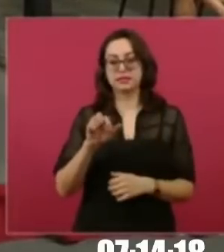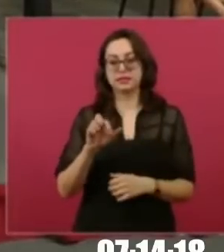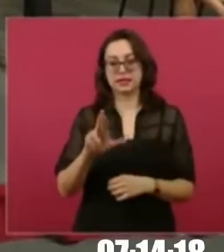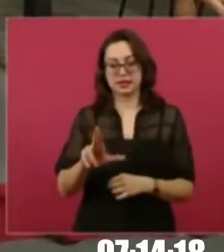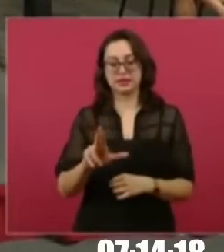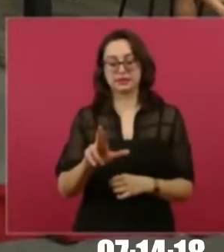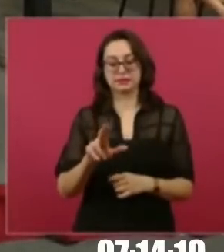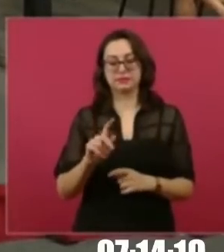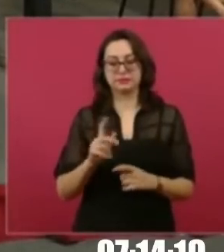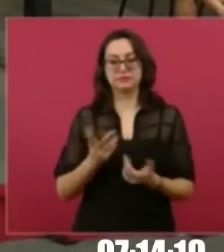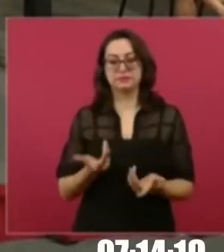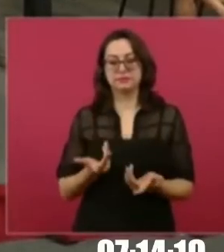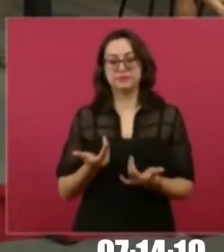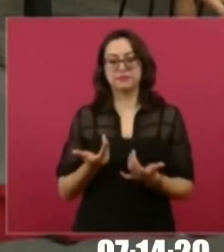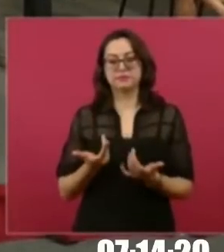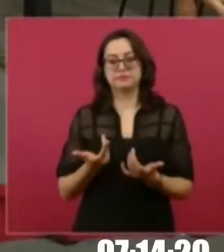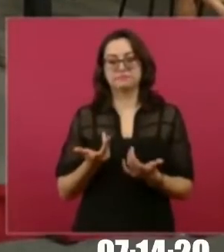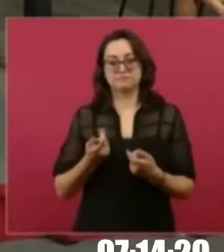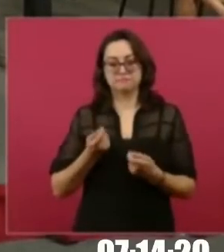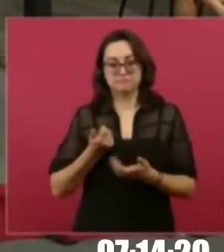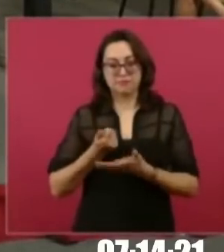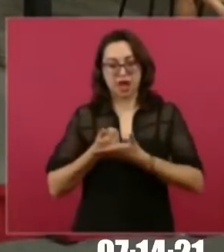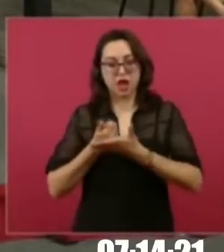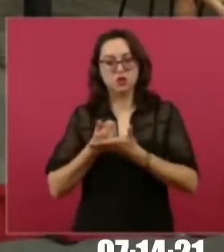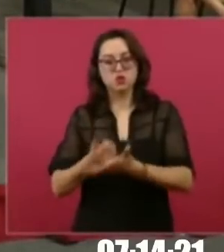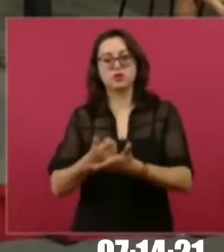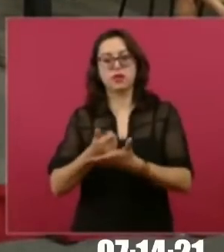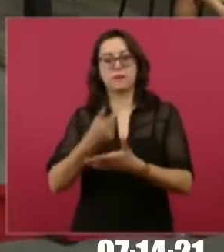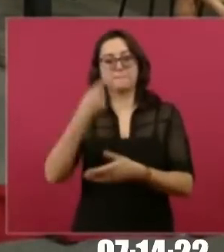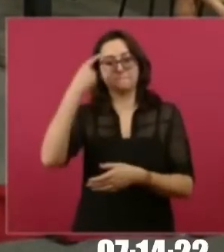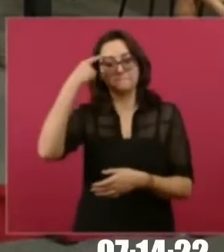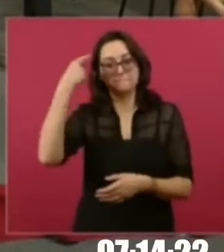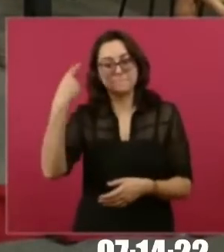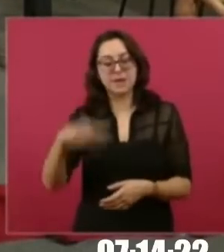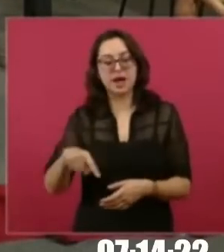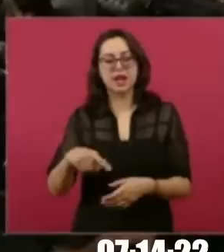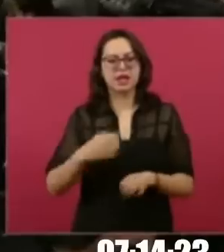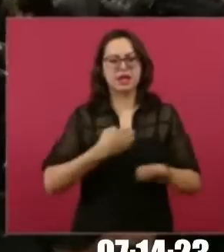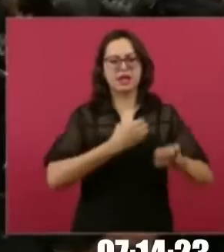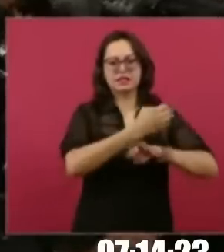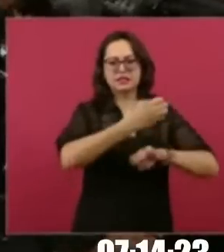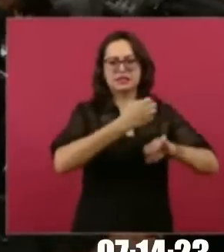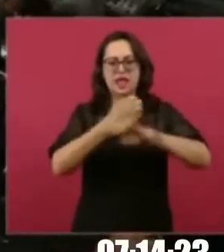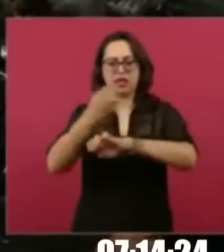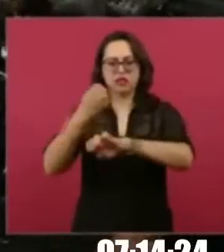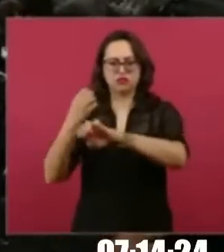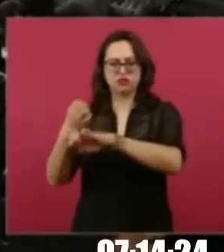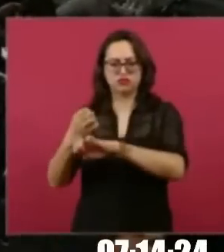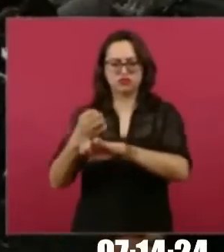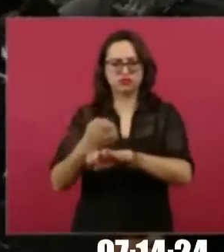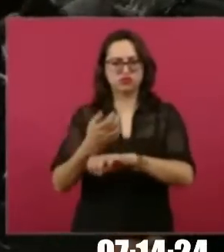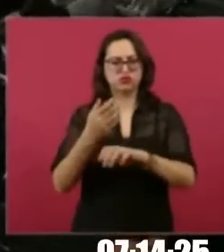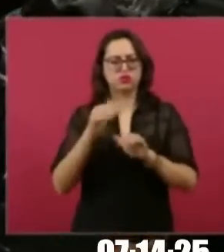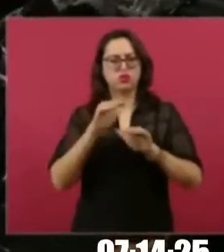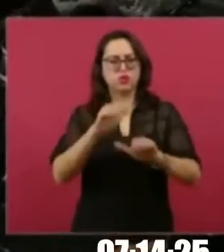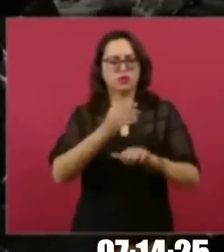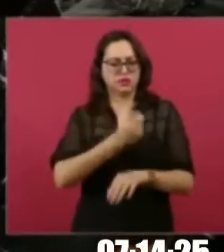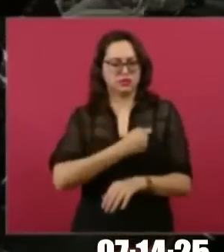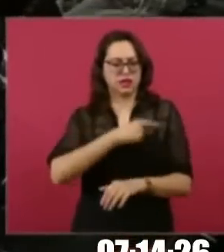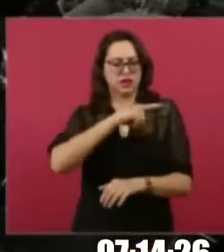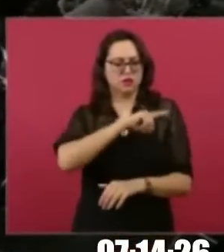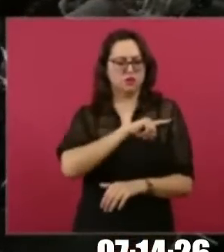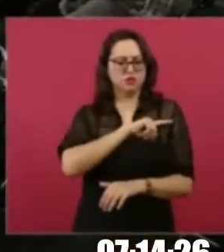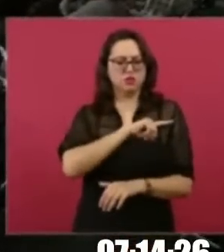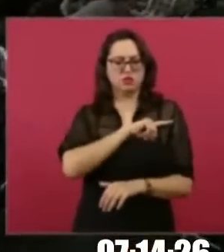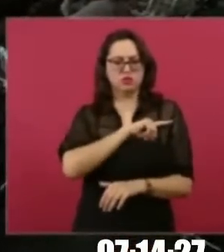que también consiste en federalizar los sistemas de salud y esto